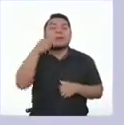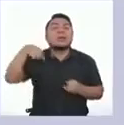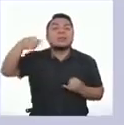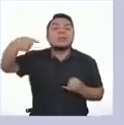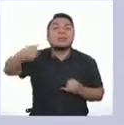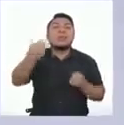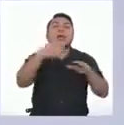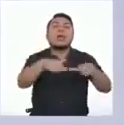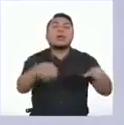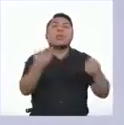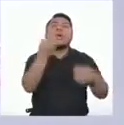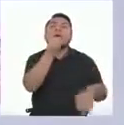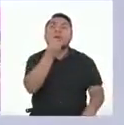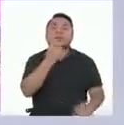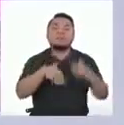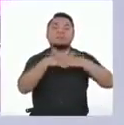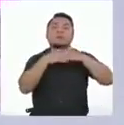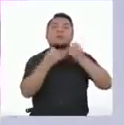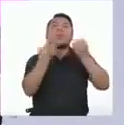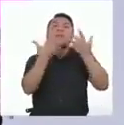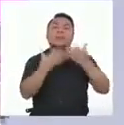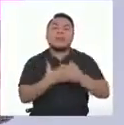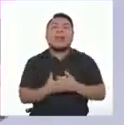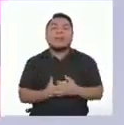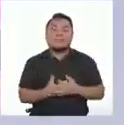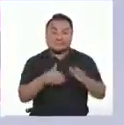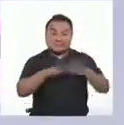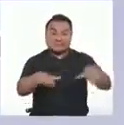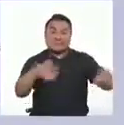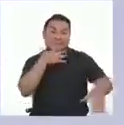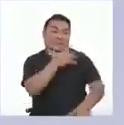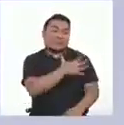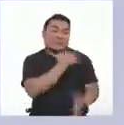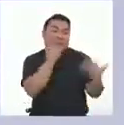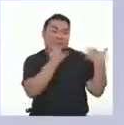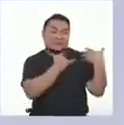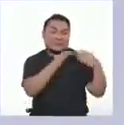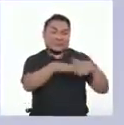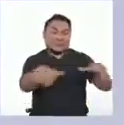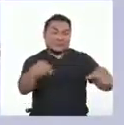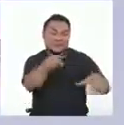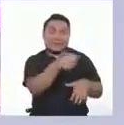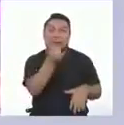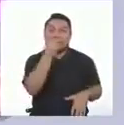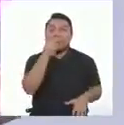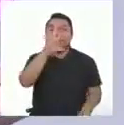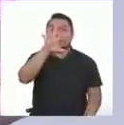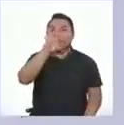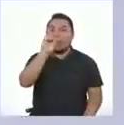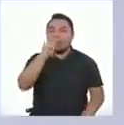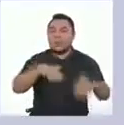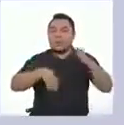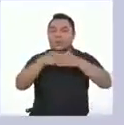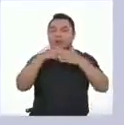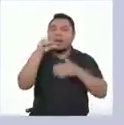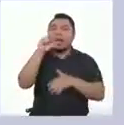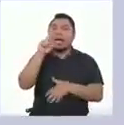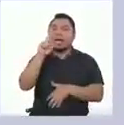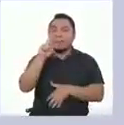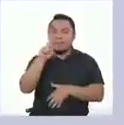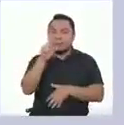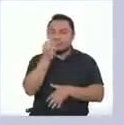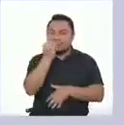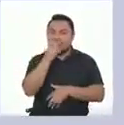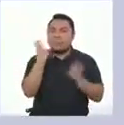consumir diariamente? Sí, profesora. Para los estudiantes de quinto y sexto grado, aproximadamente 50 gramos. Entonces